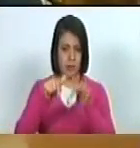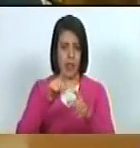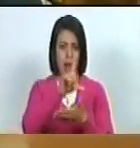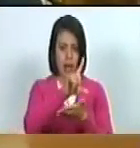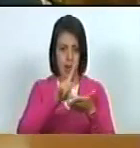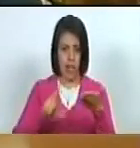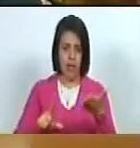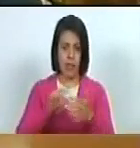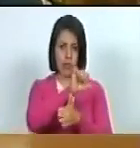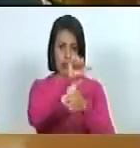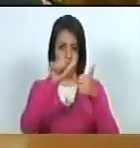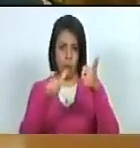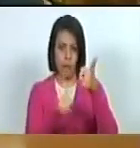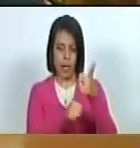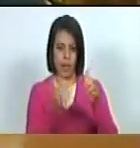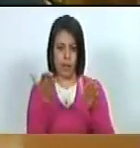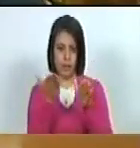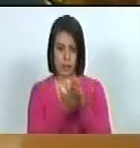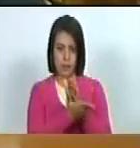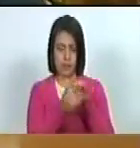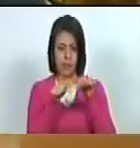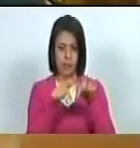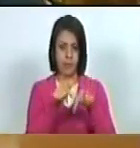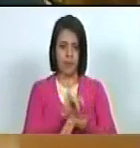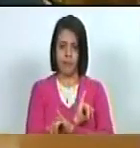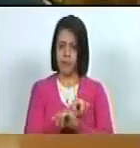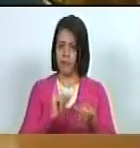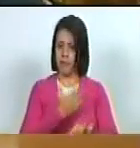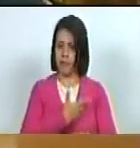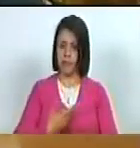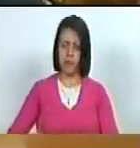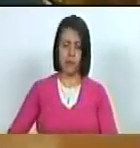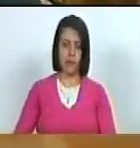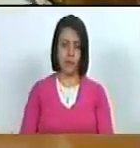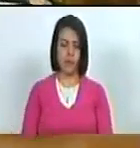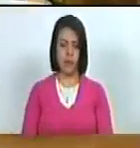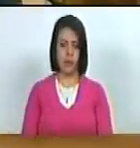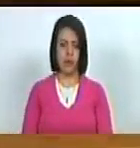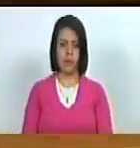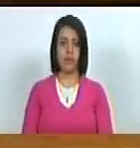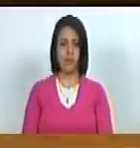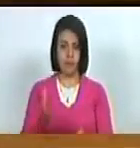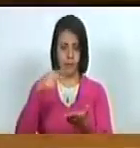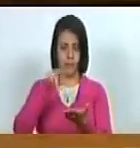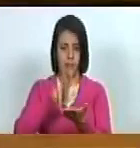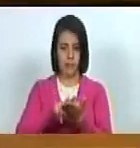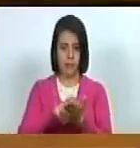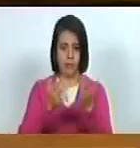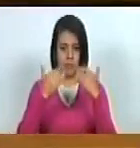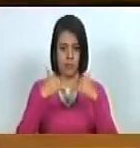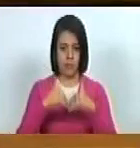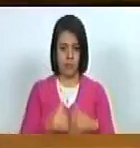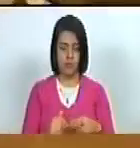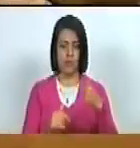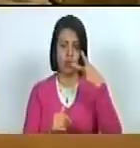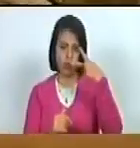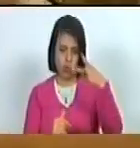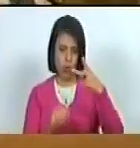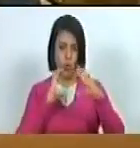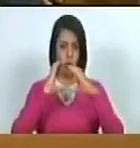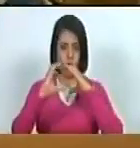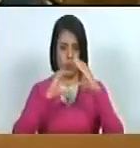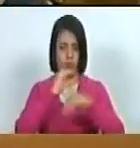incorporar a sus suplentes indicados en lista anexa. Es todo, ciudadano Presidente. En cuenta, siguiente. Cuenta número 2,